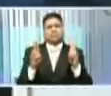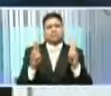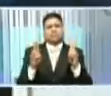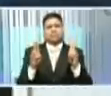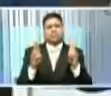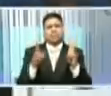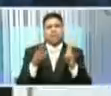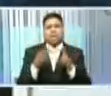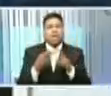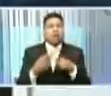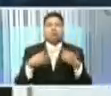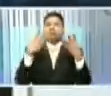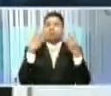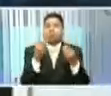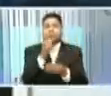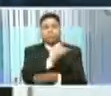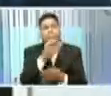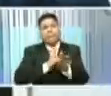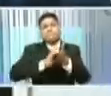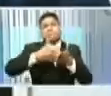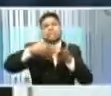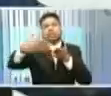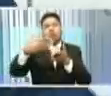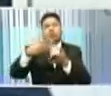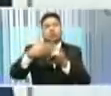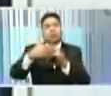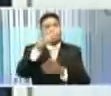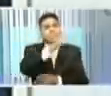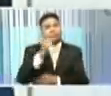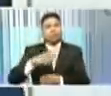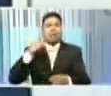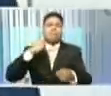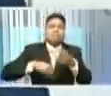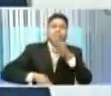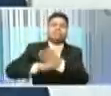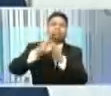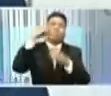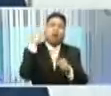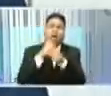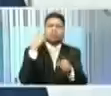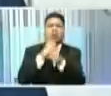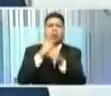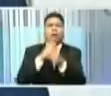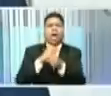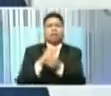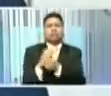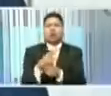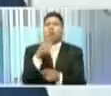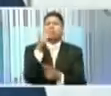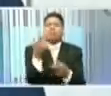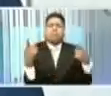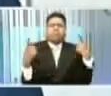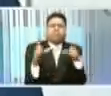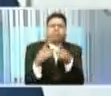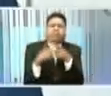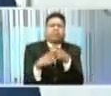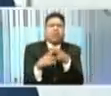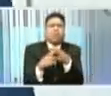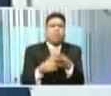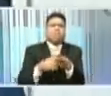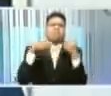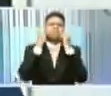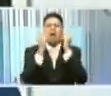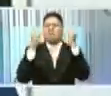Así como millones todos los días salimos a trabajar, unas minorías todos los días salen a